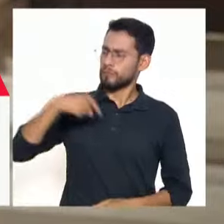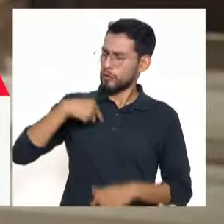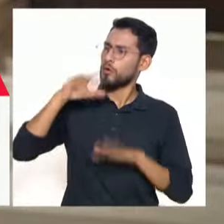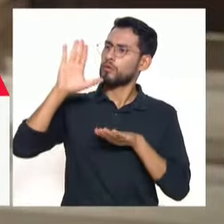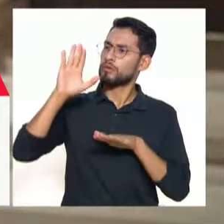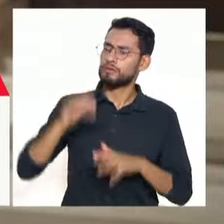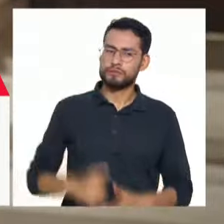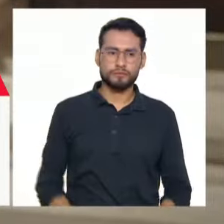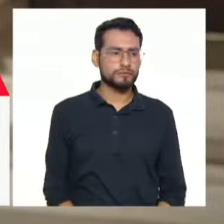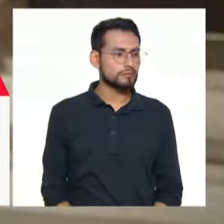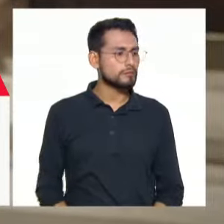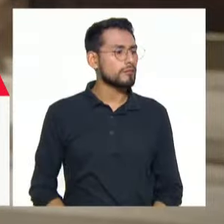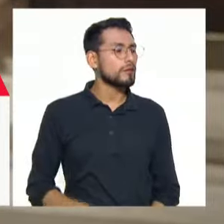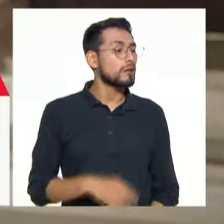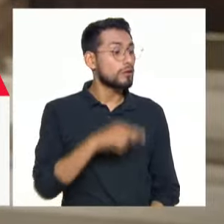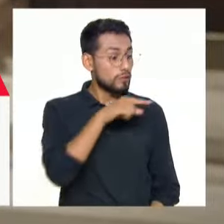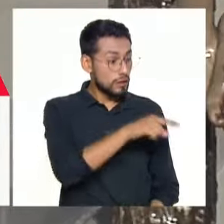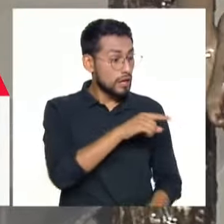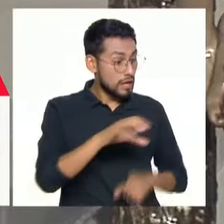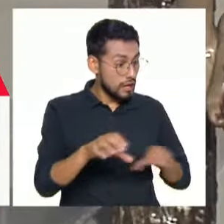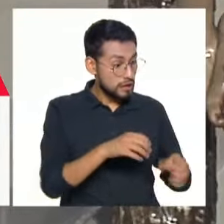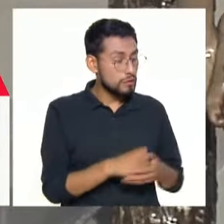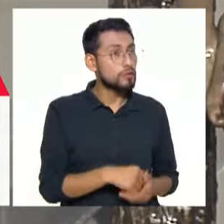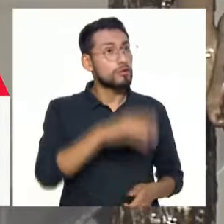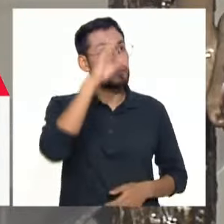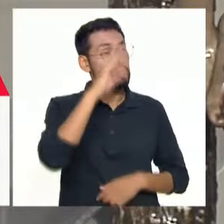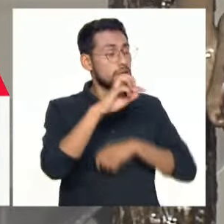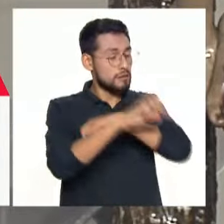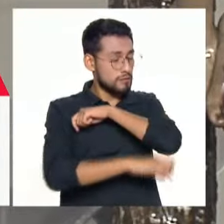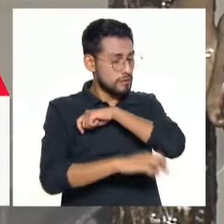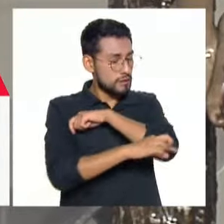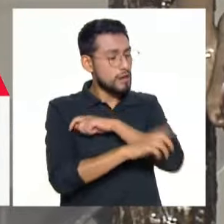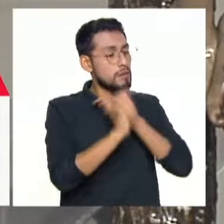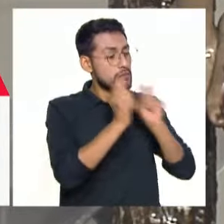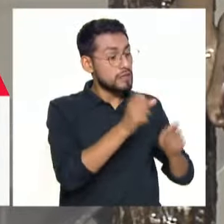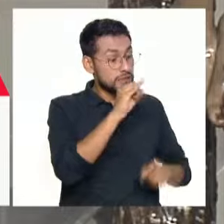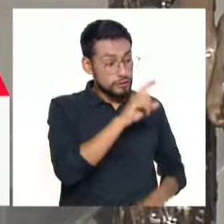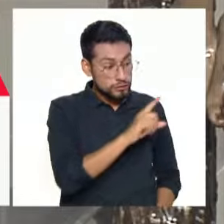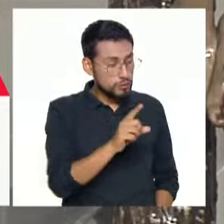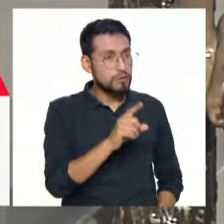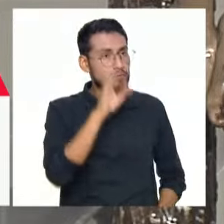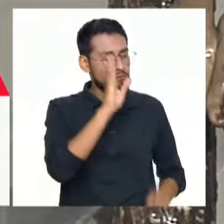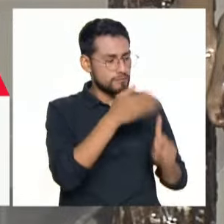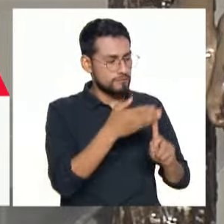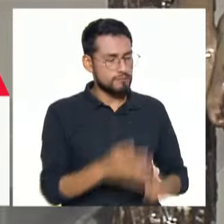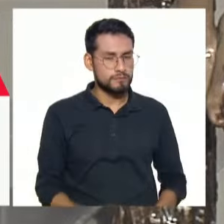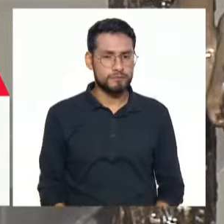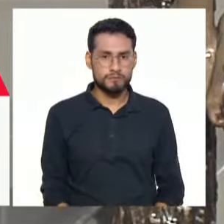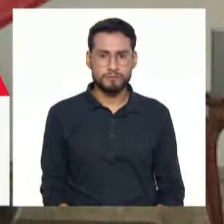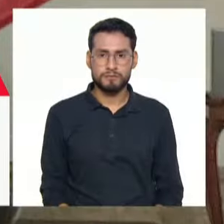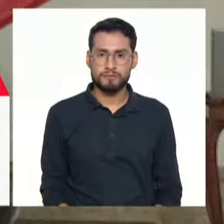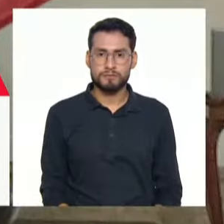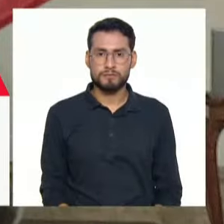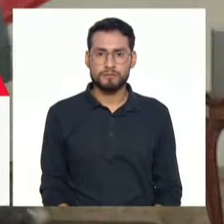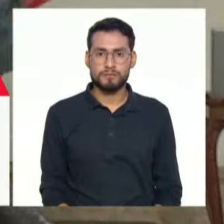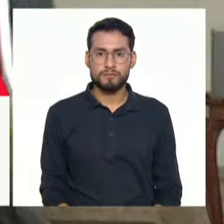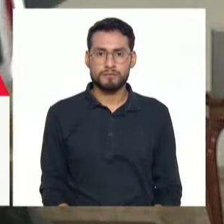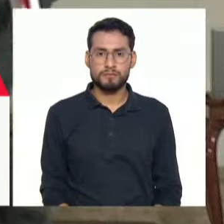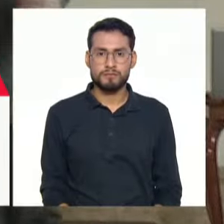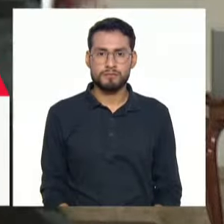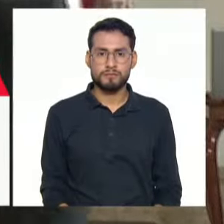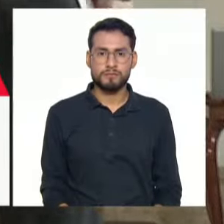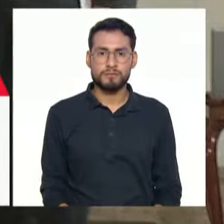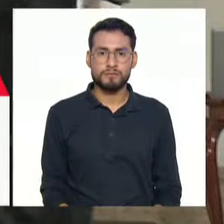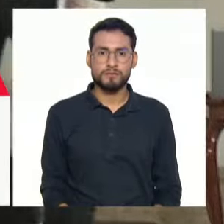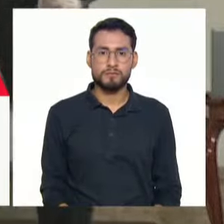juro. Si así lo hiciera, que Dios y la patria lo premien, y si no, se lo demanden.